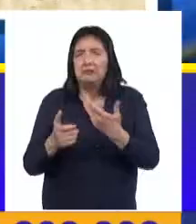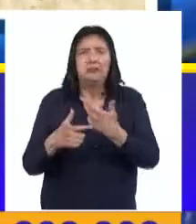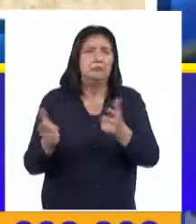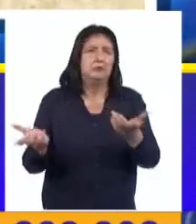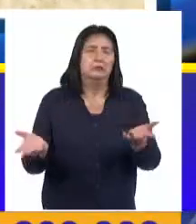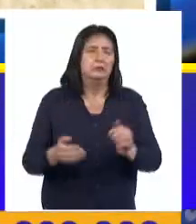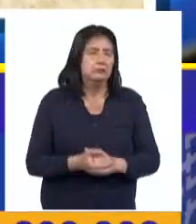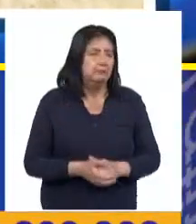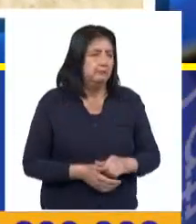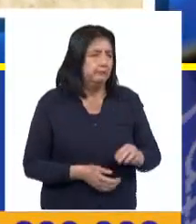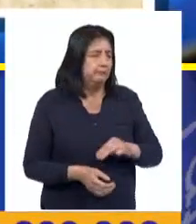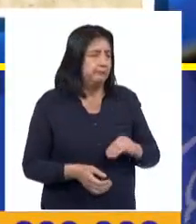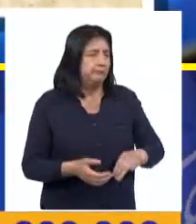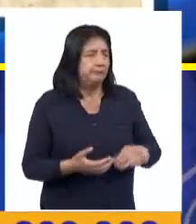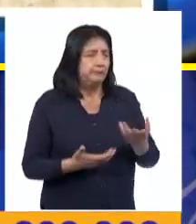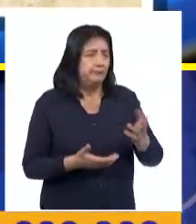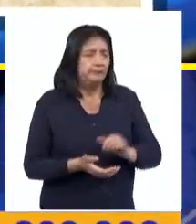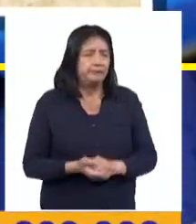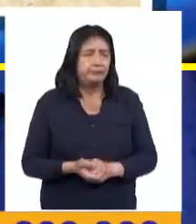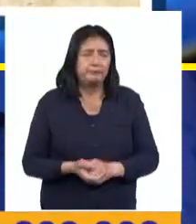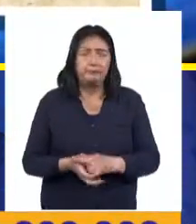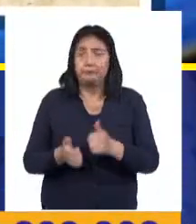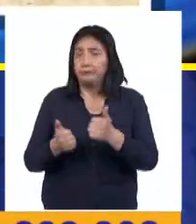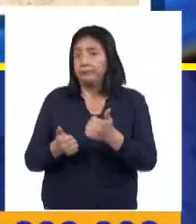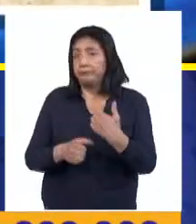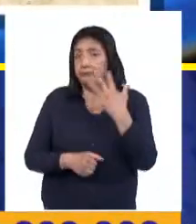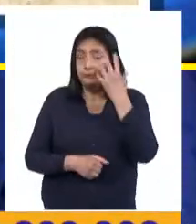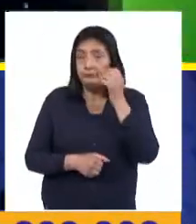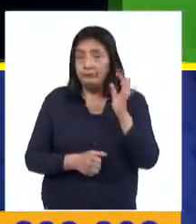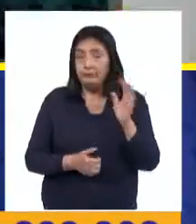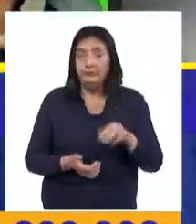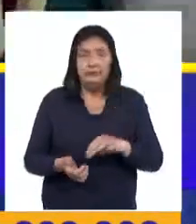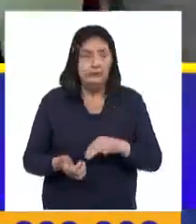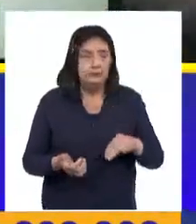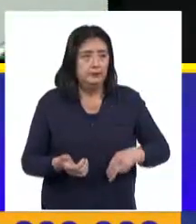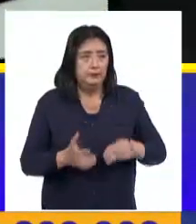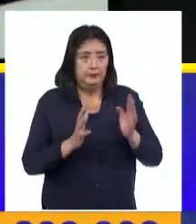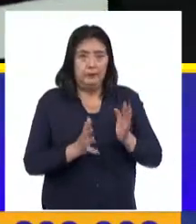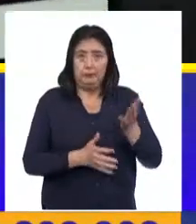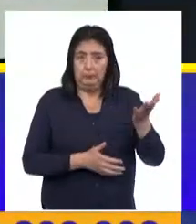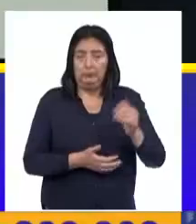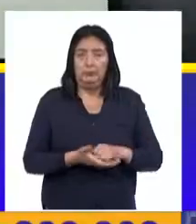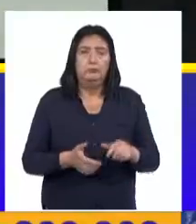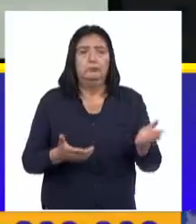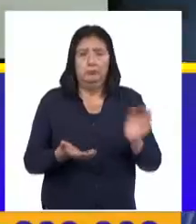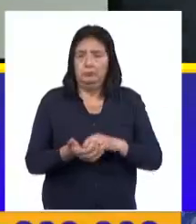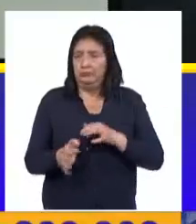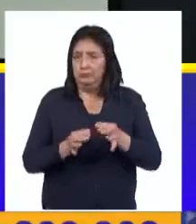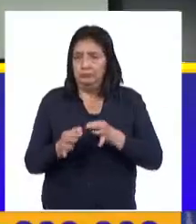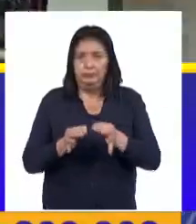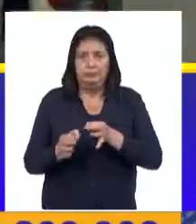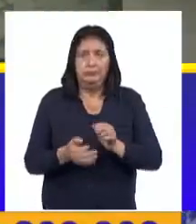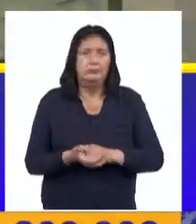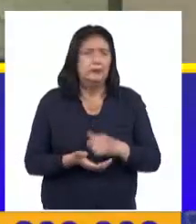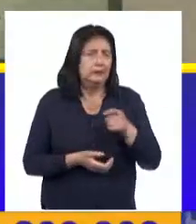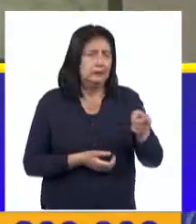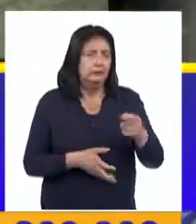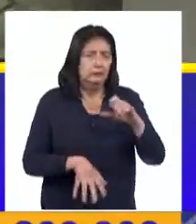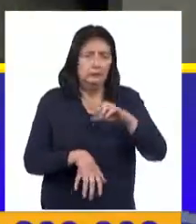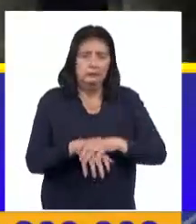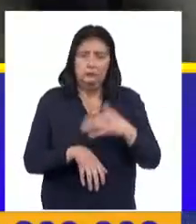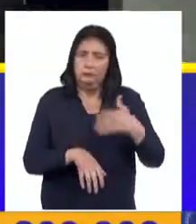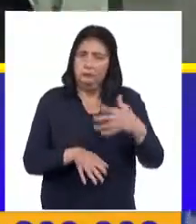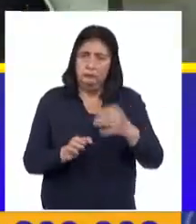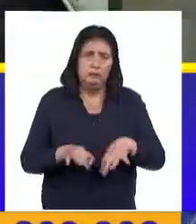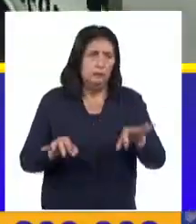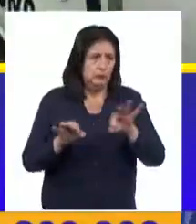liberados. Ministro, ¿cómo está? Estamos en vivo para... Bueno, sí, entonces el ministro Astor Rodríguez sigue dando más detalles de esta captura